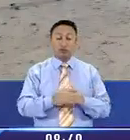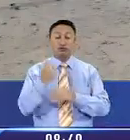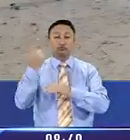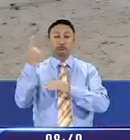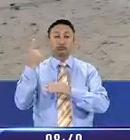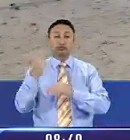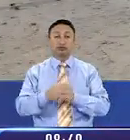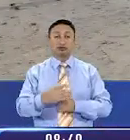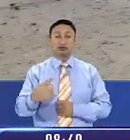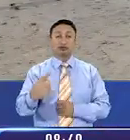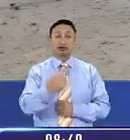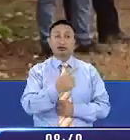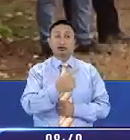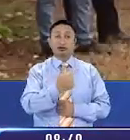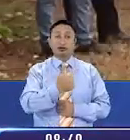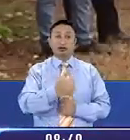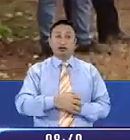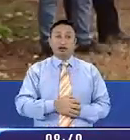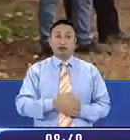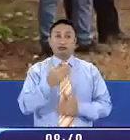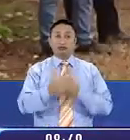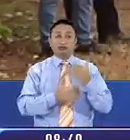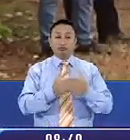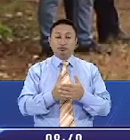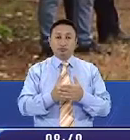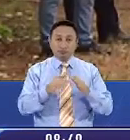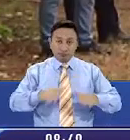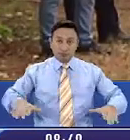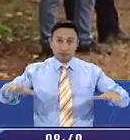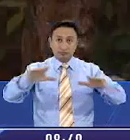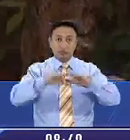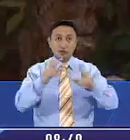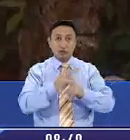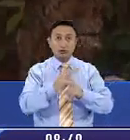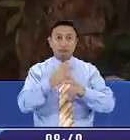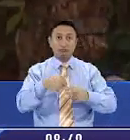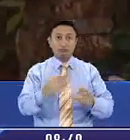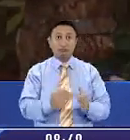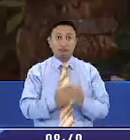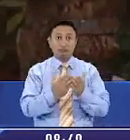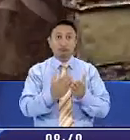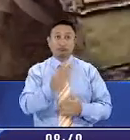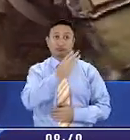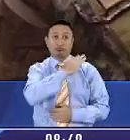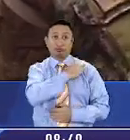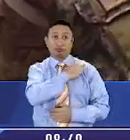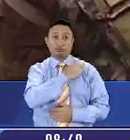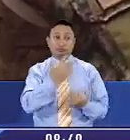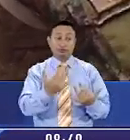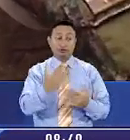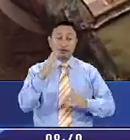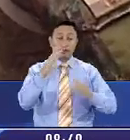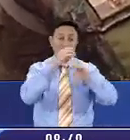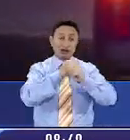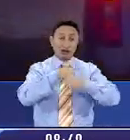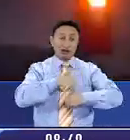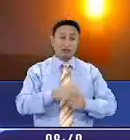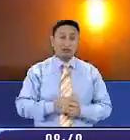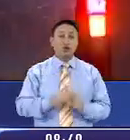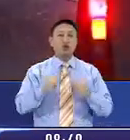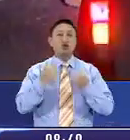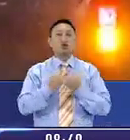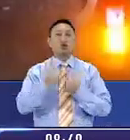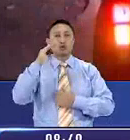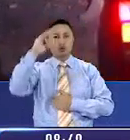Bell 430. Posteriormente, el área fue resguardada por los uniformados, quienes esperaron hasta horas de la noche elementos de la unidad